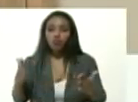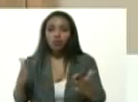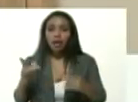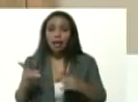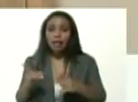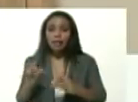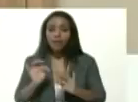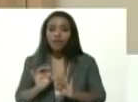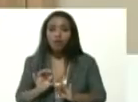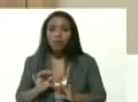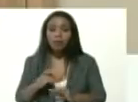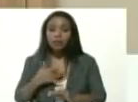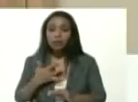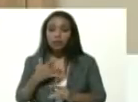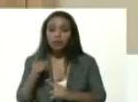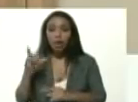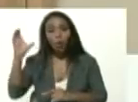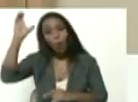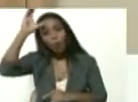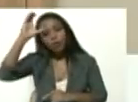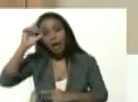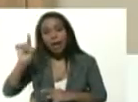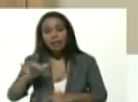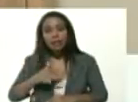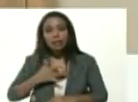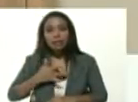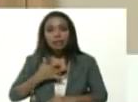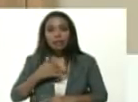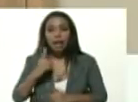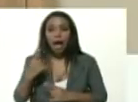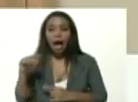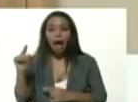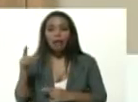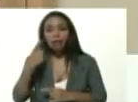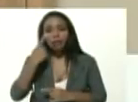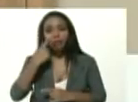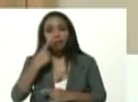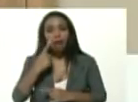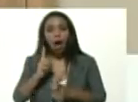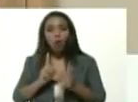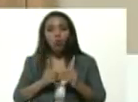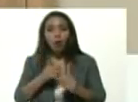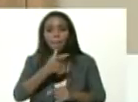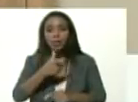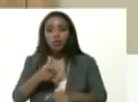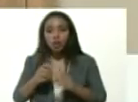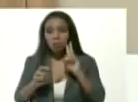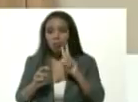gran sentido hoy de conciencia, esa sensibilidad que lleva a las lágrimas, la gente llora.